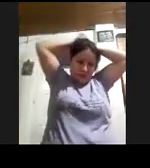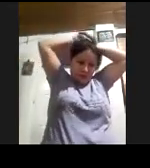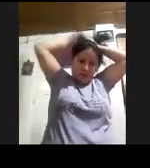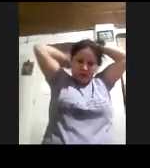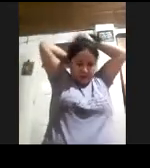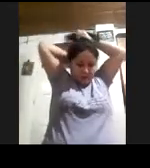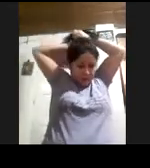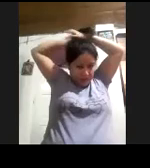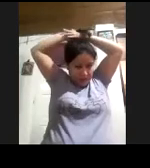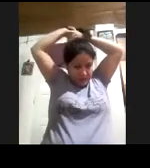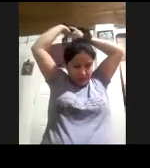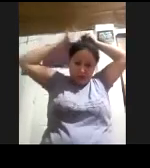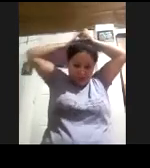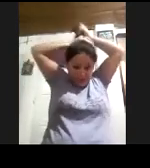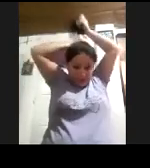clases grabadas?